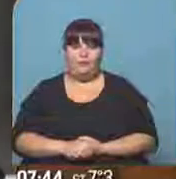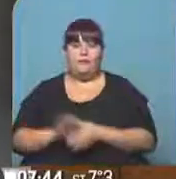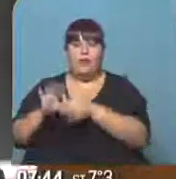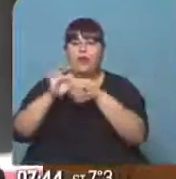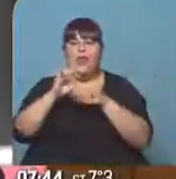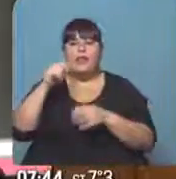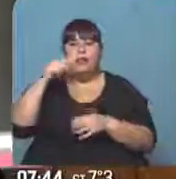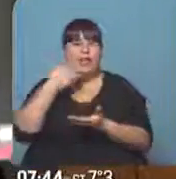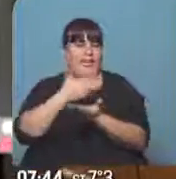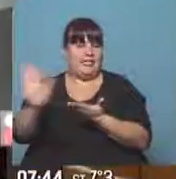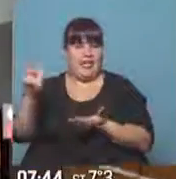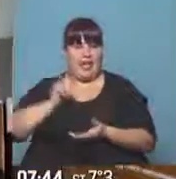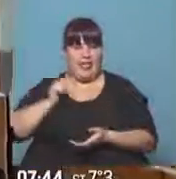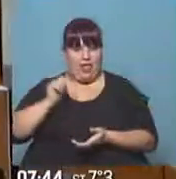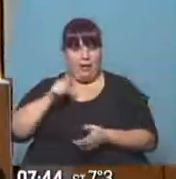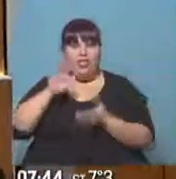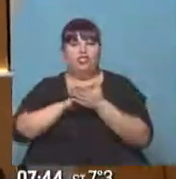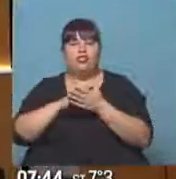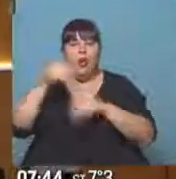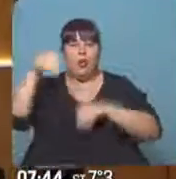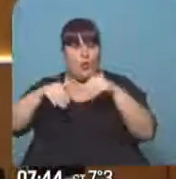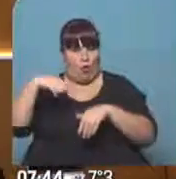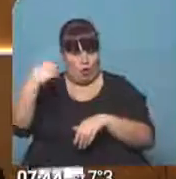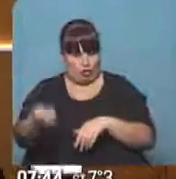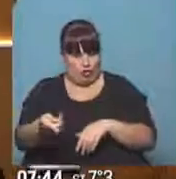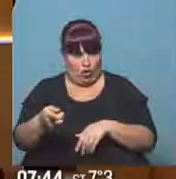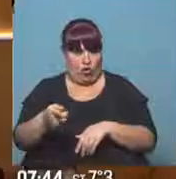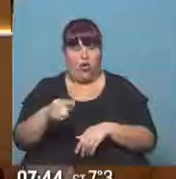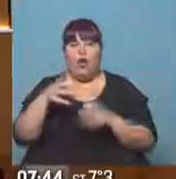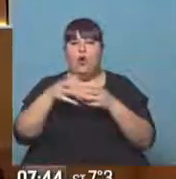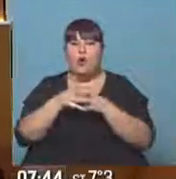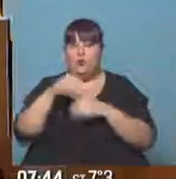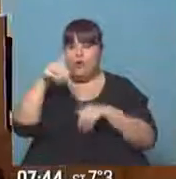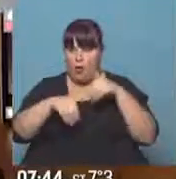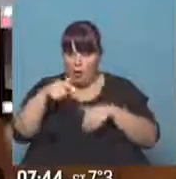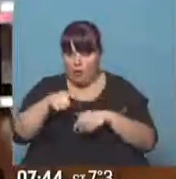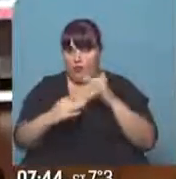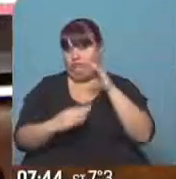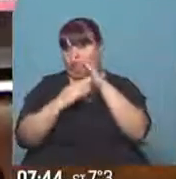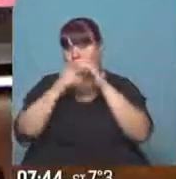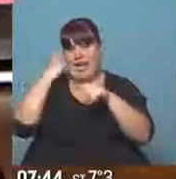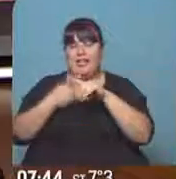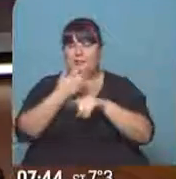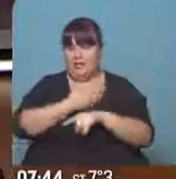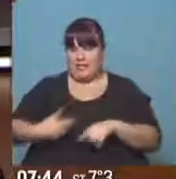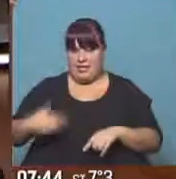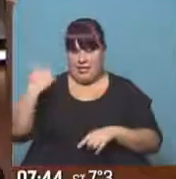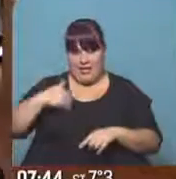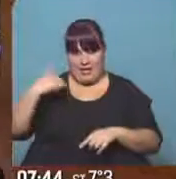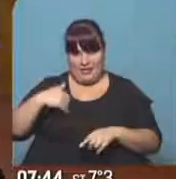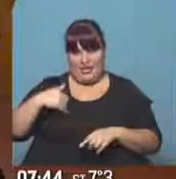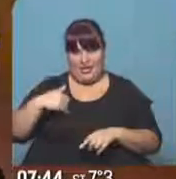Unidad Ciudadana pretende apartar a Gendarmería del proceso electoral. El frente electoral que lidera la expresidente